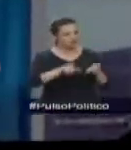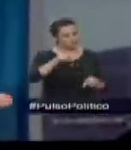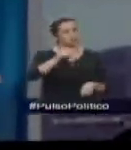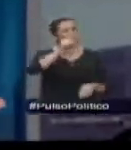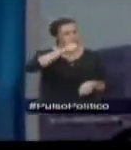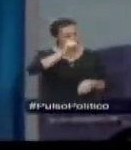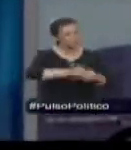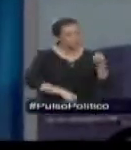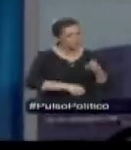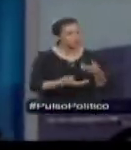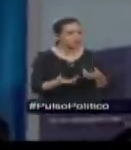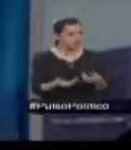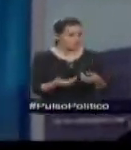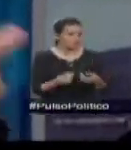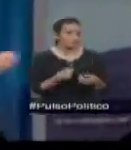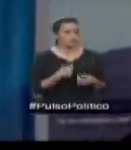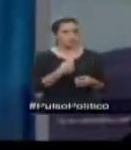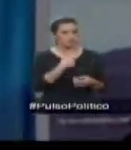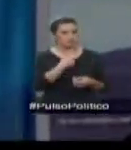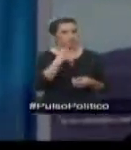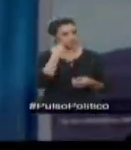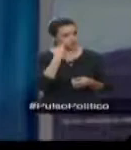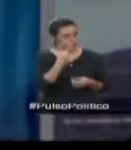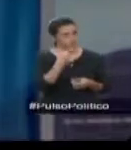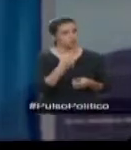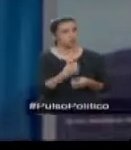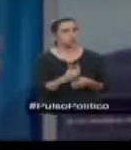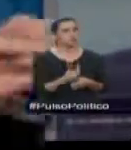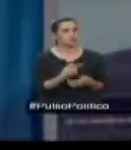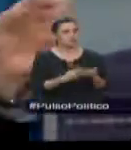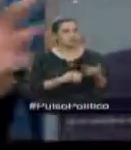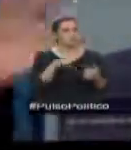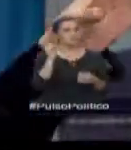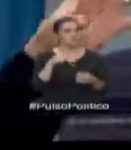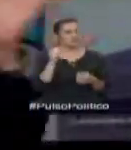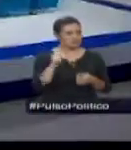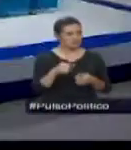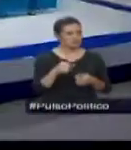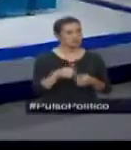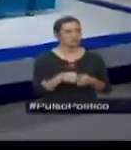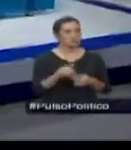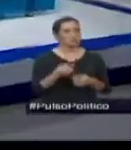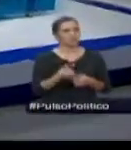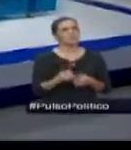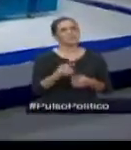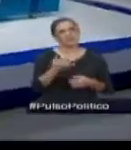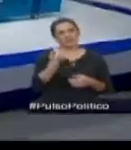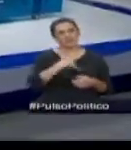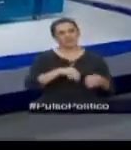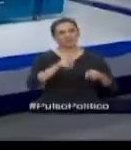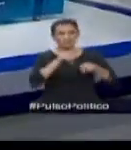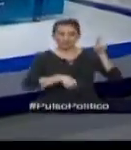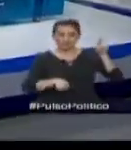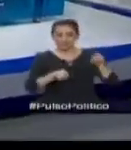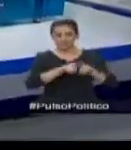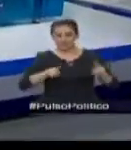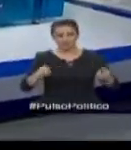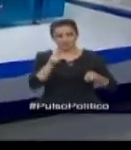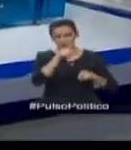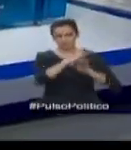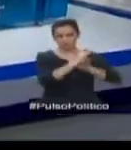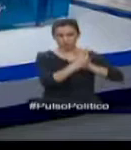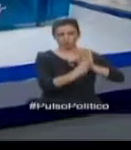afectados de ninguna manera yo reconocidos ciudad aumentos que sigue hacia mujer a este disco de hidra réplica de uno de los dos a ese punto